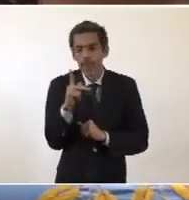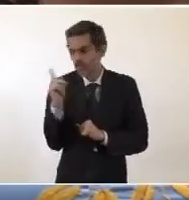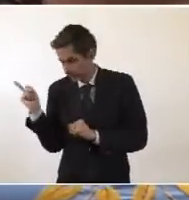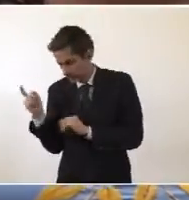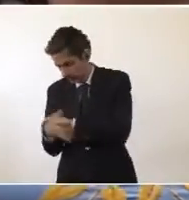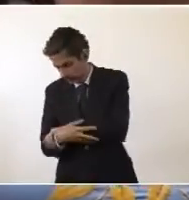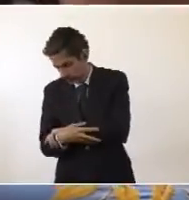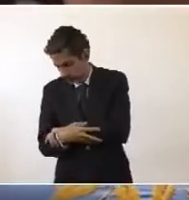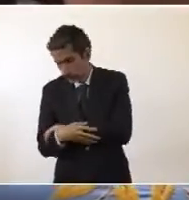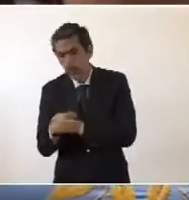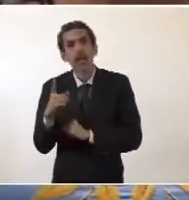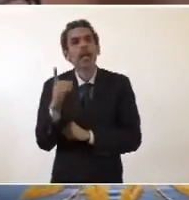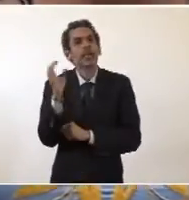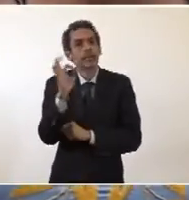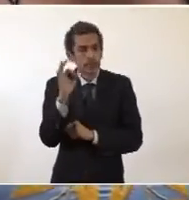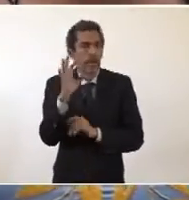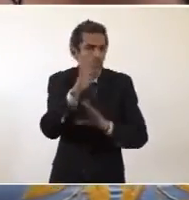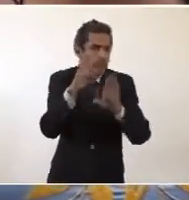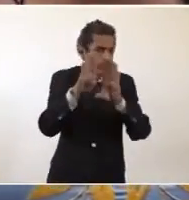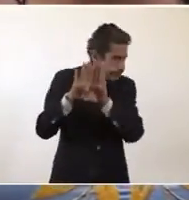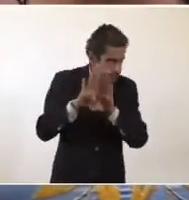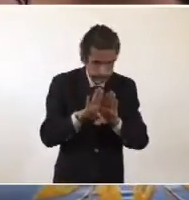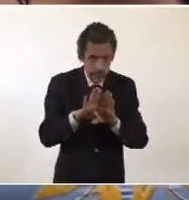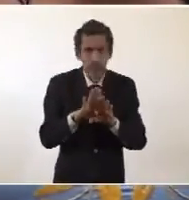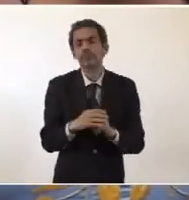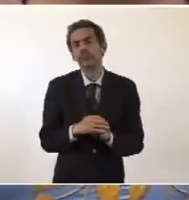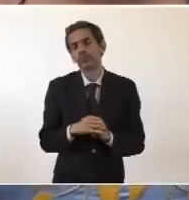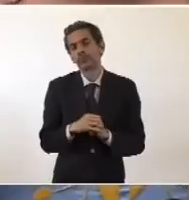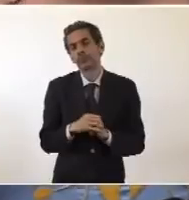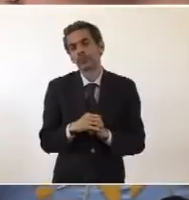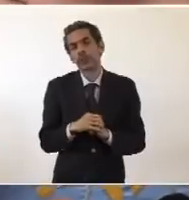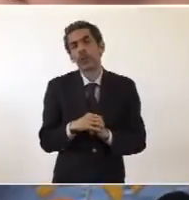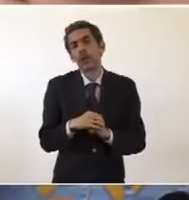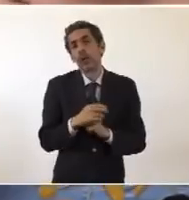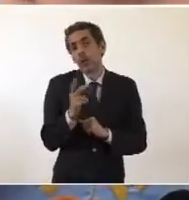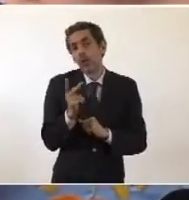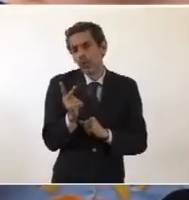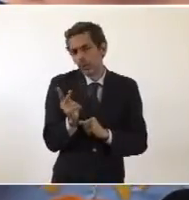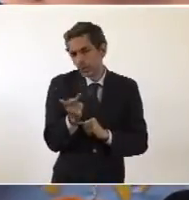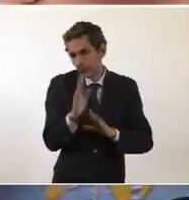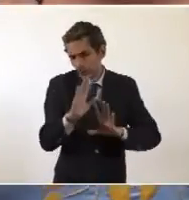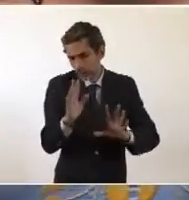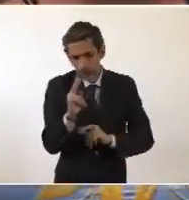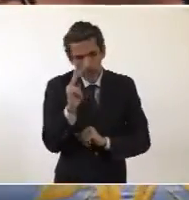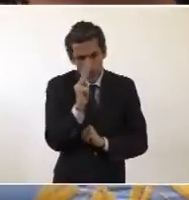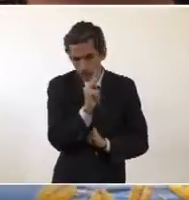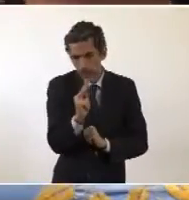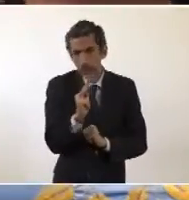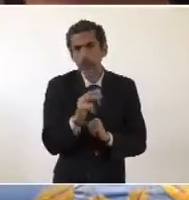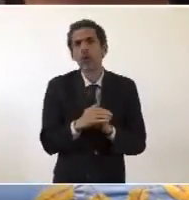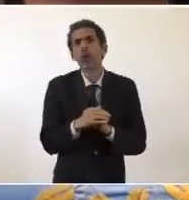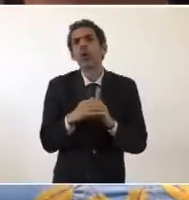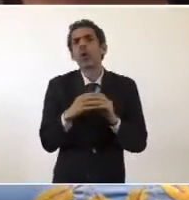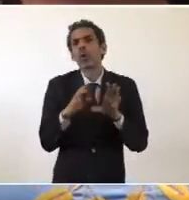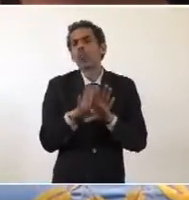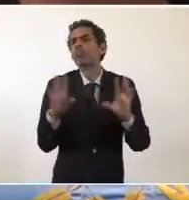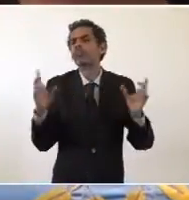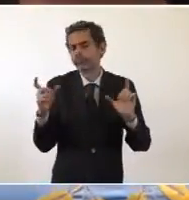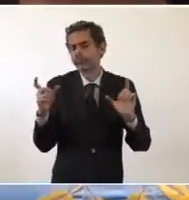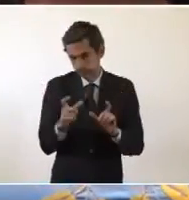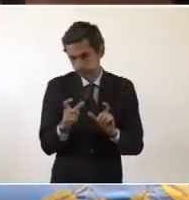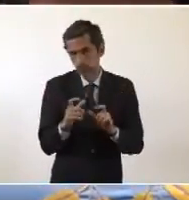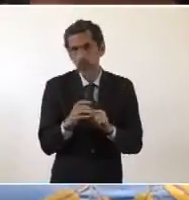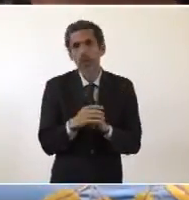hacerlo y puede ser ya en los próximos días. Ellos, si ustedes han visto, inclusive ustedes mismos lo han reportado, pues han tenido una disminución muy,